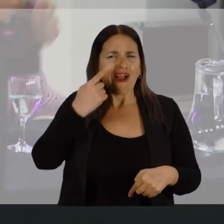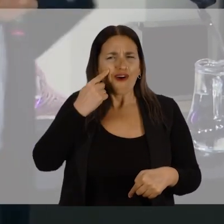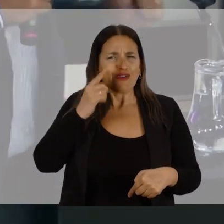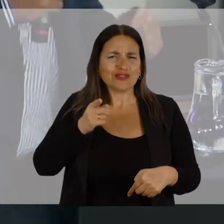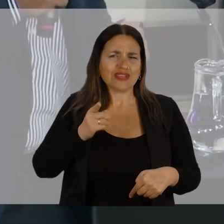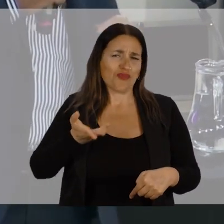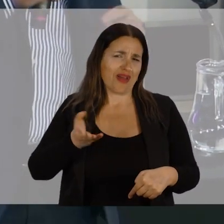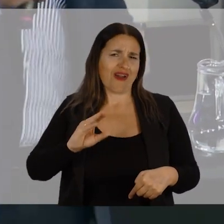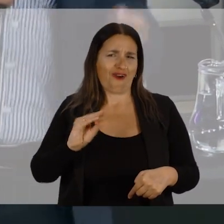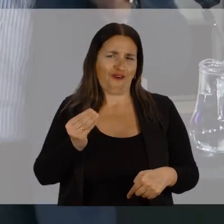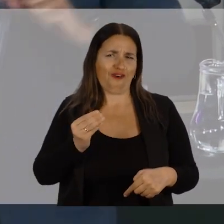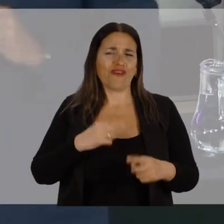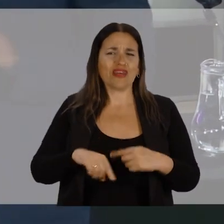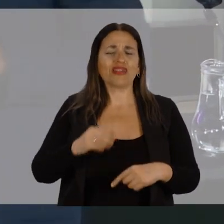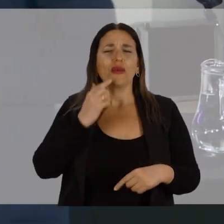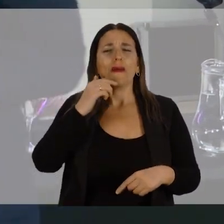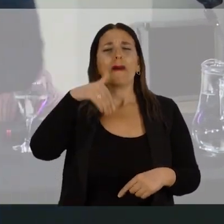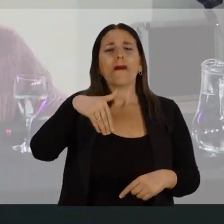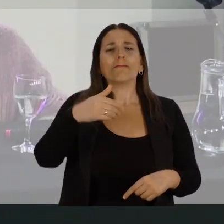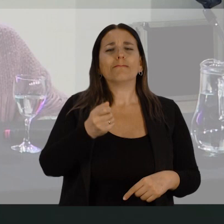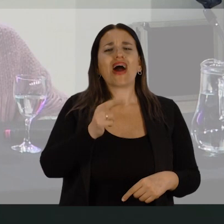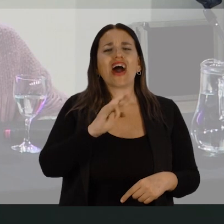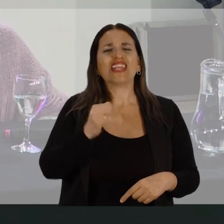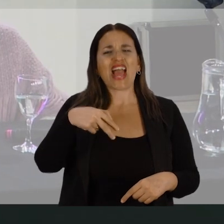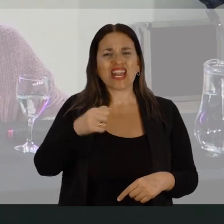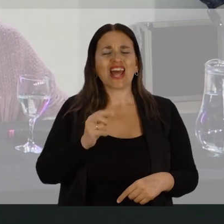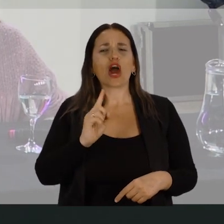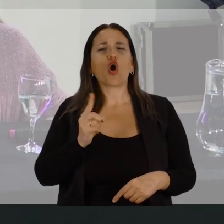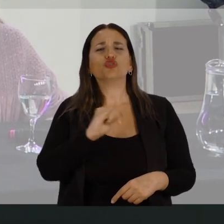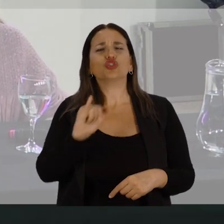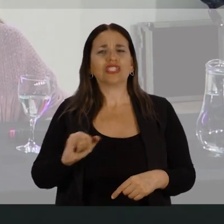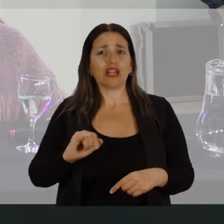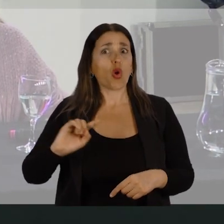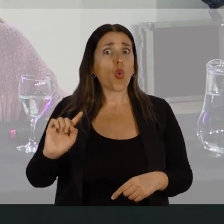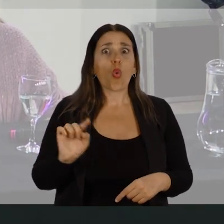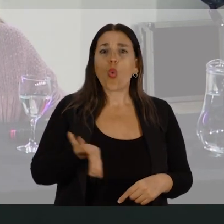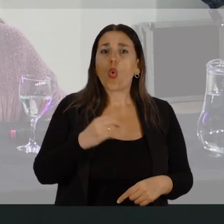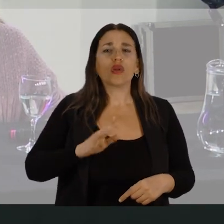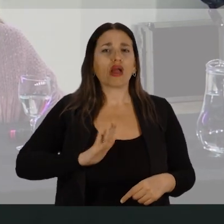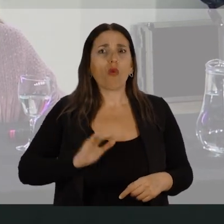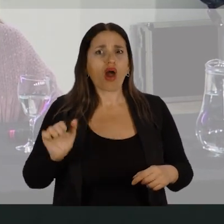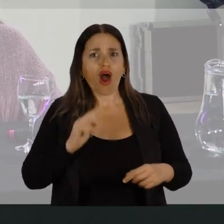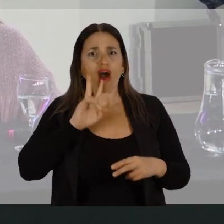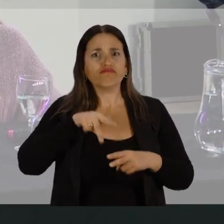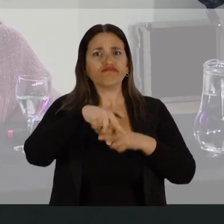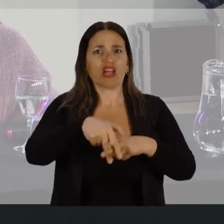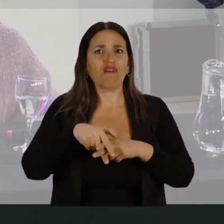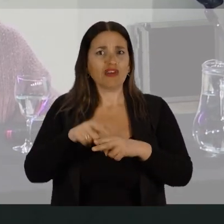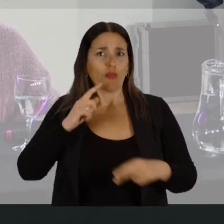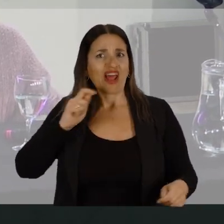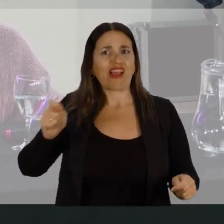que capaz que ustedes la conocen, ya no es tan gurisa, se llama Mariana González, es la única mujer que tiene tropilla para las